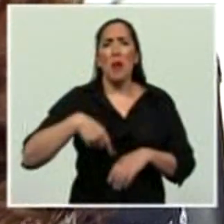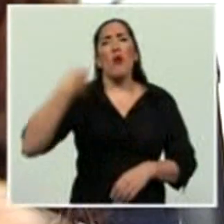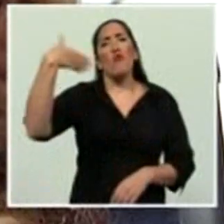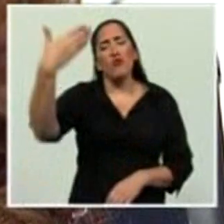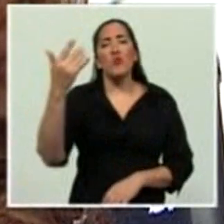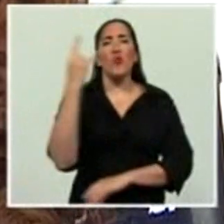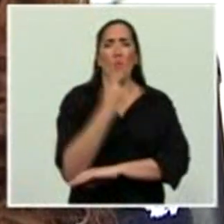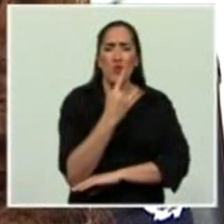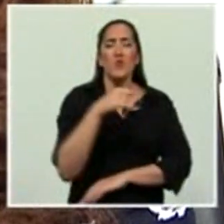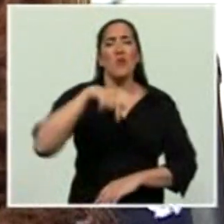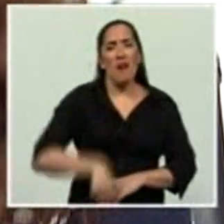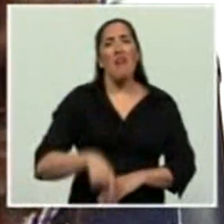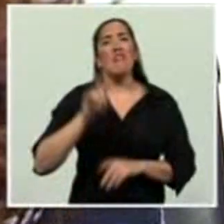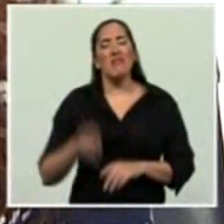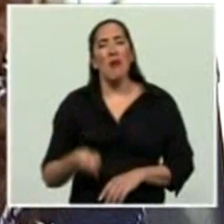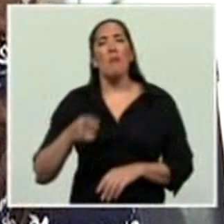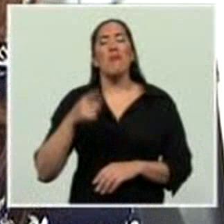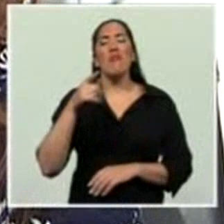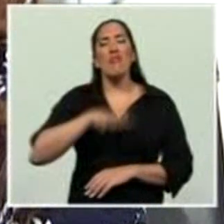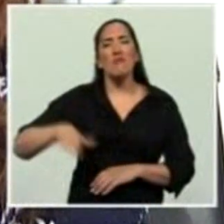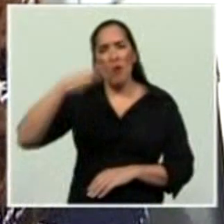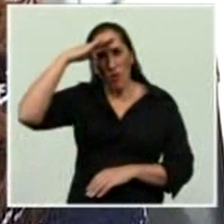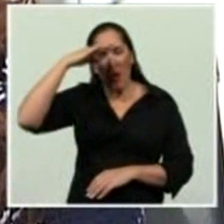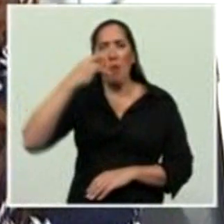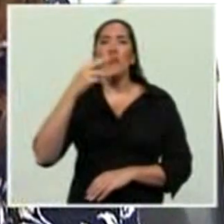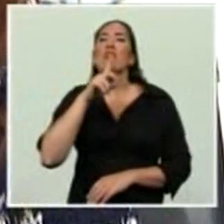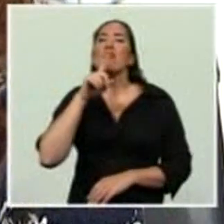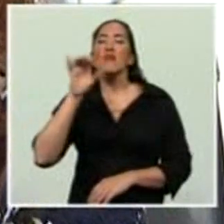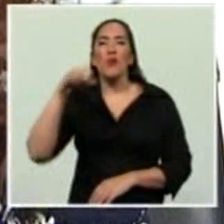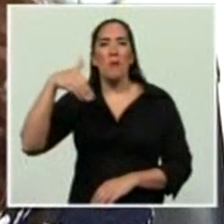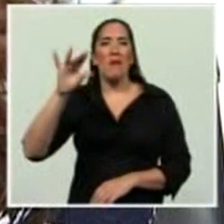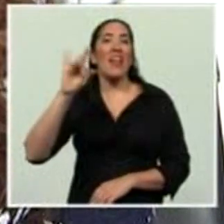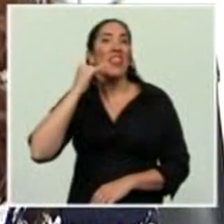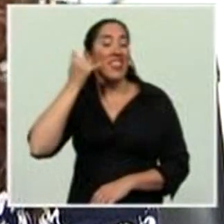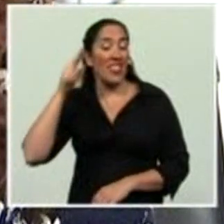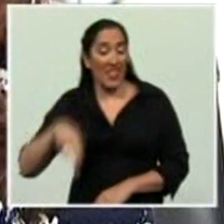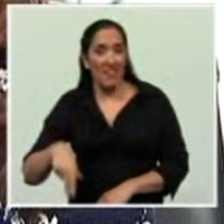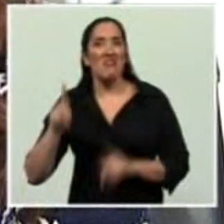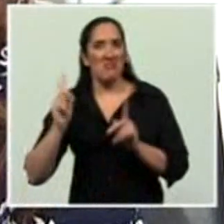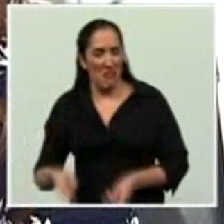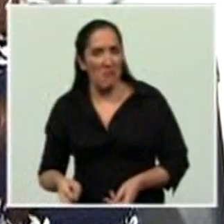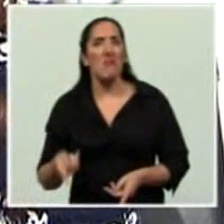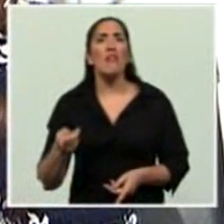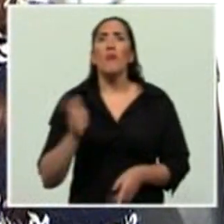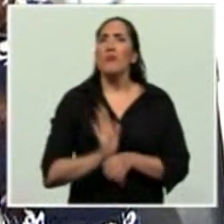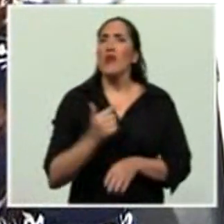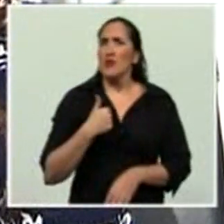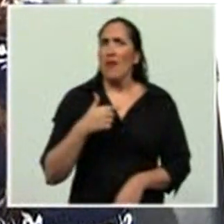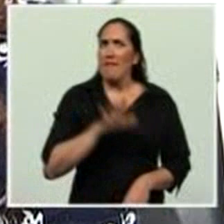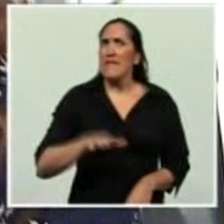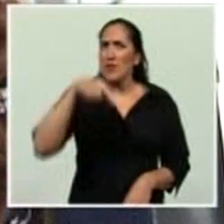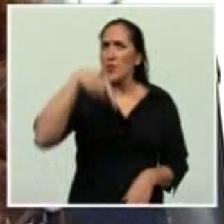madrin y todo el corredor patagónico ustedes saben que Patagonia y no es porque yo sea patagónica es una marca a nivel